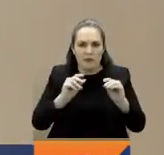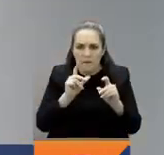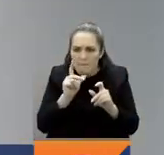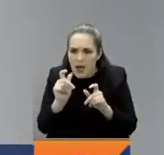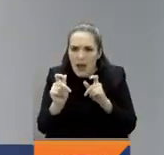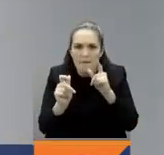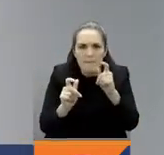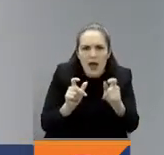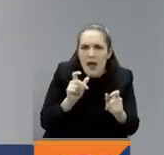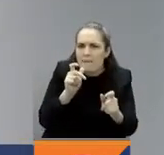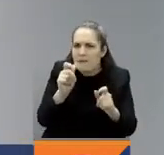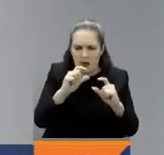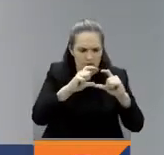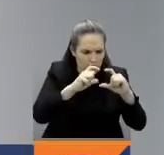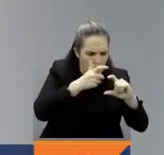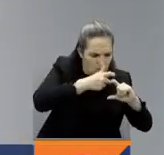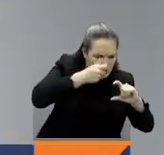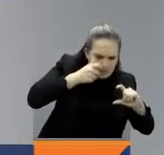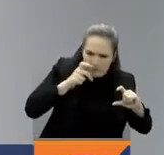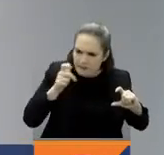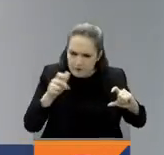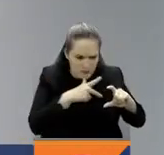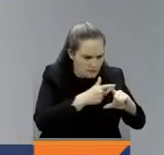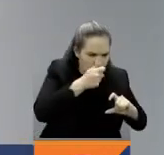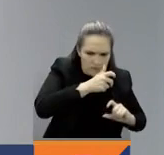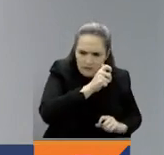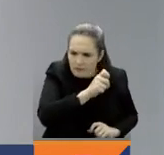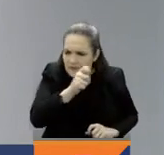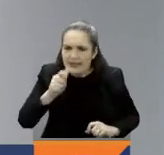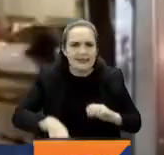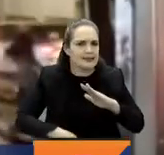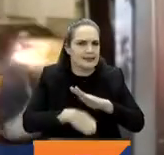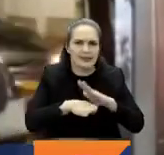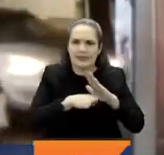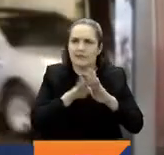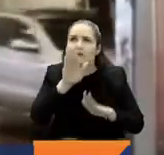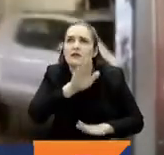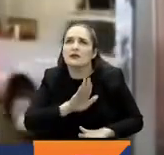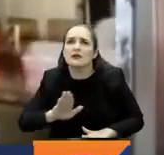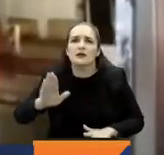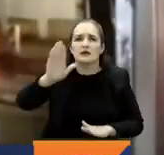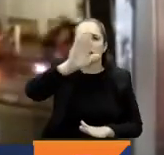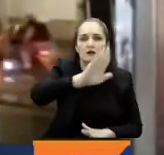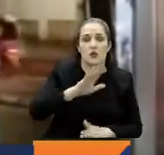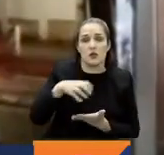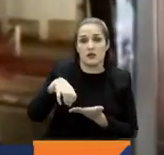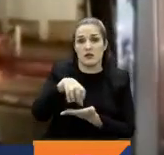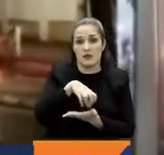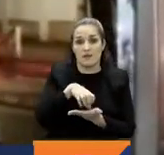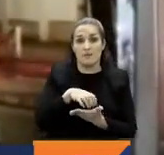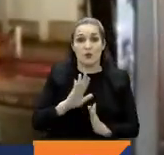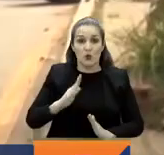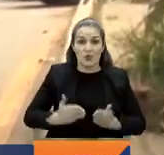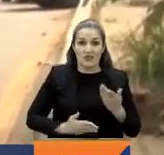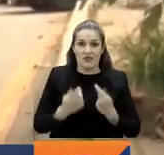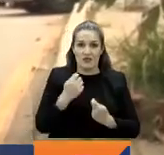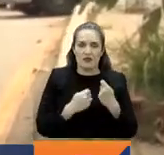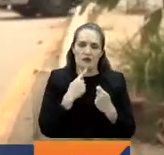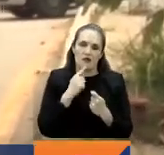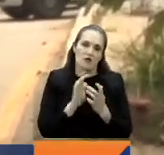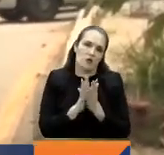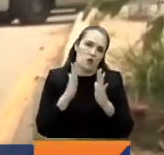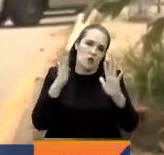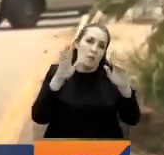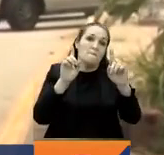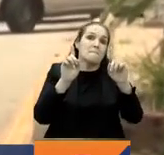vacunación. Seguiremos con el ritmo de vacunación importante que lleva el departamento. Por su parte, los comerciantes aplauden las medidas, pero